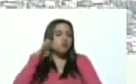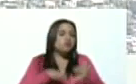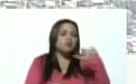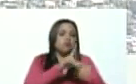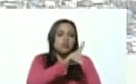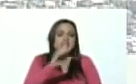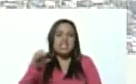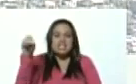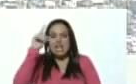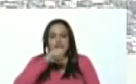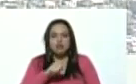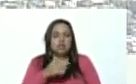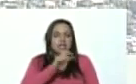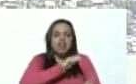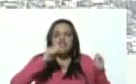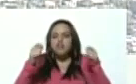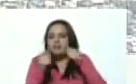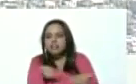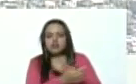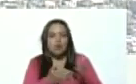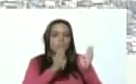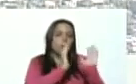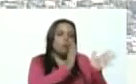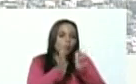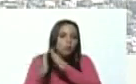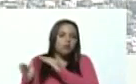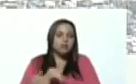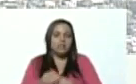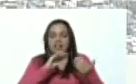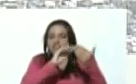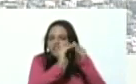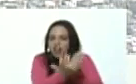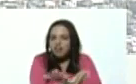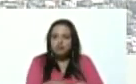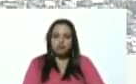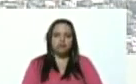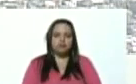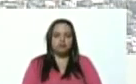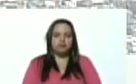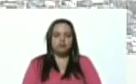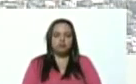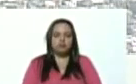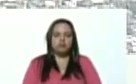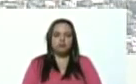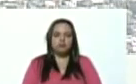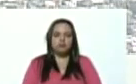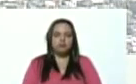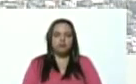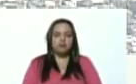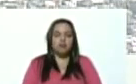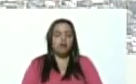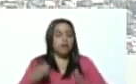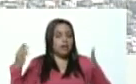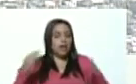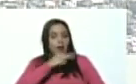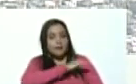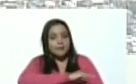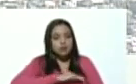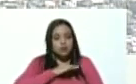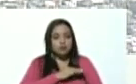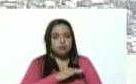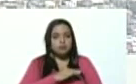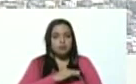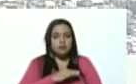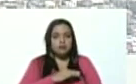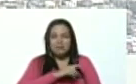La transformación estructural del barrio Es una gran misión para las